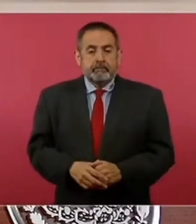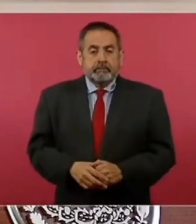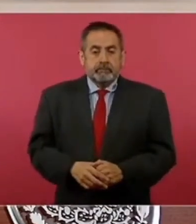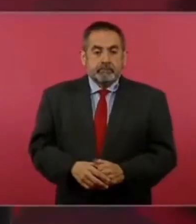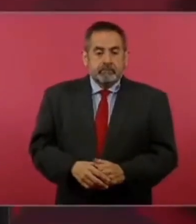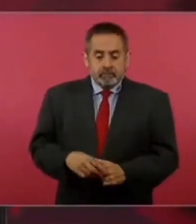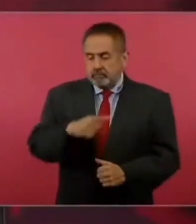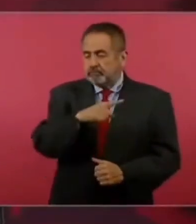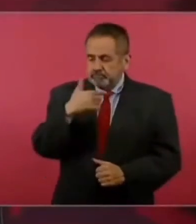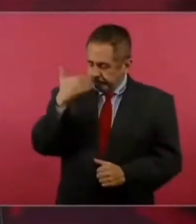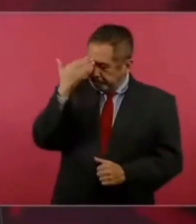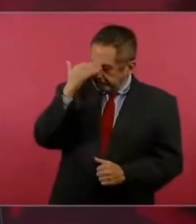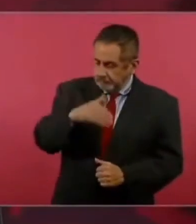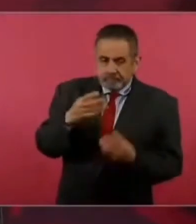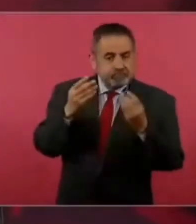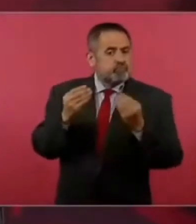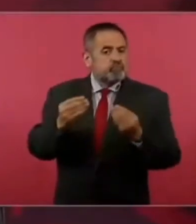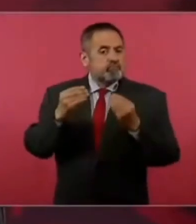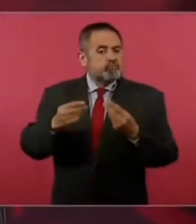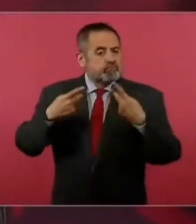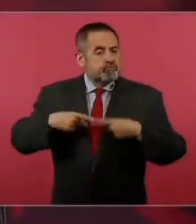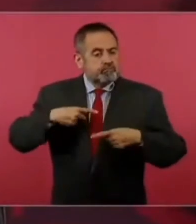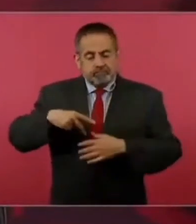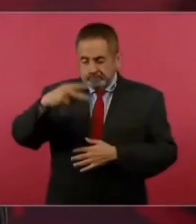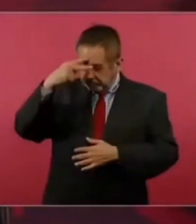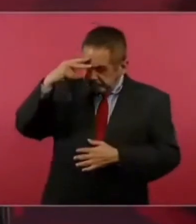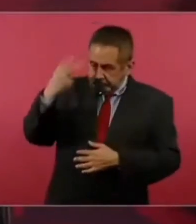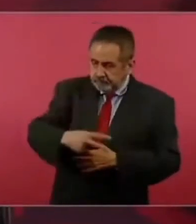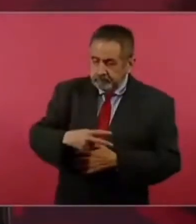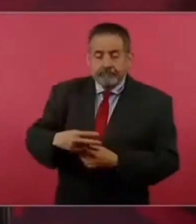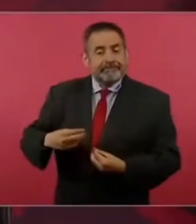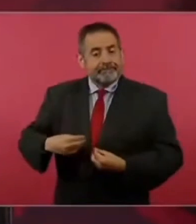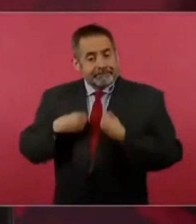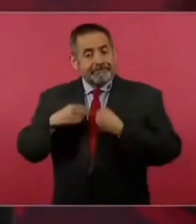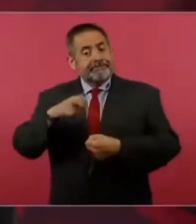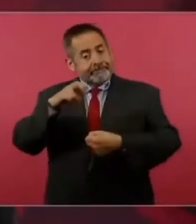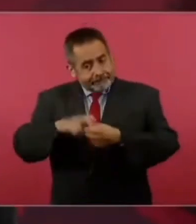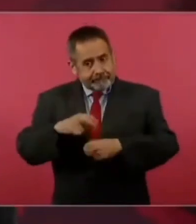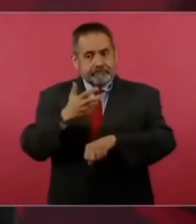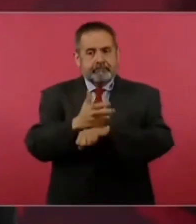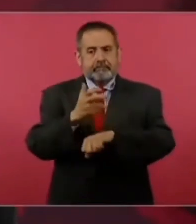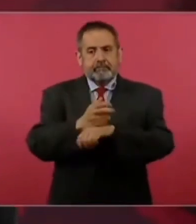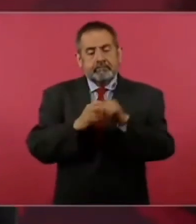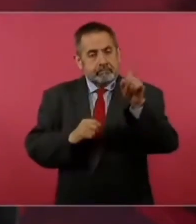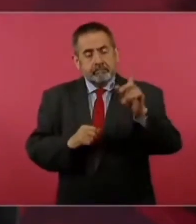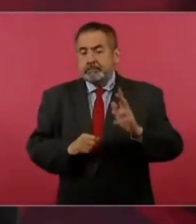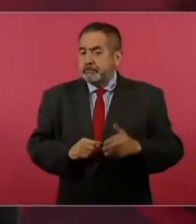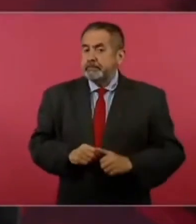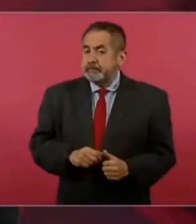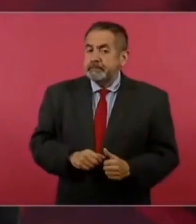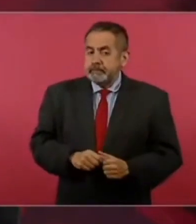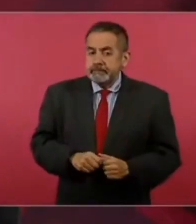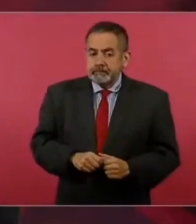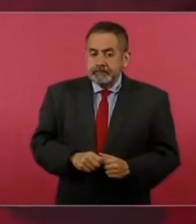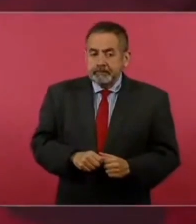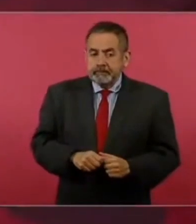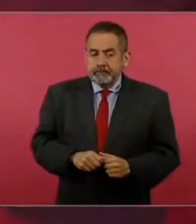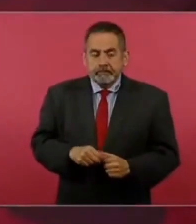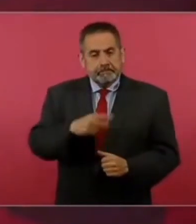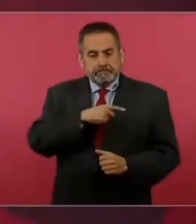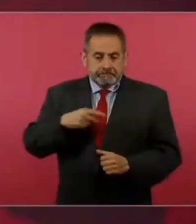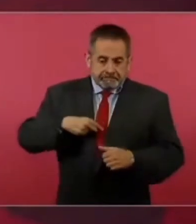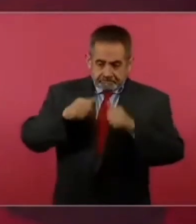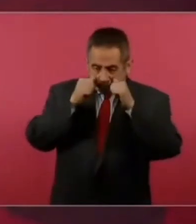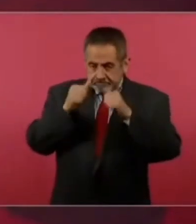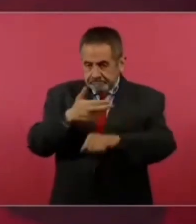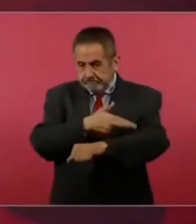eso está muy conscientes de eso Entonces nosotros tenemos que atender